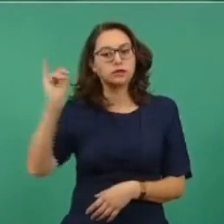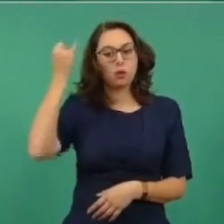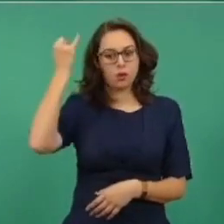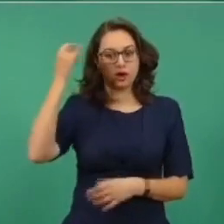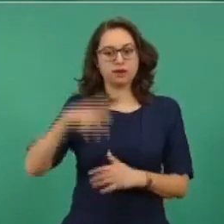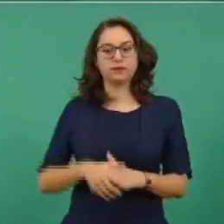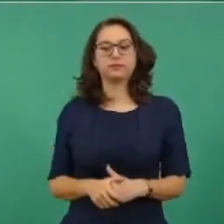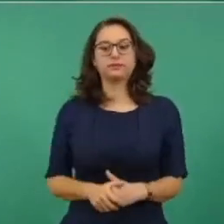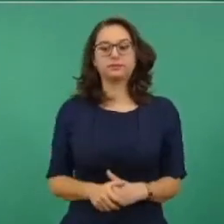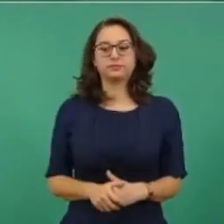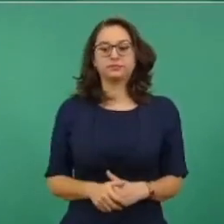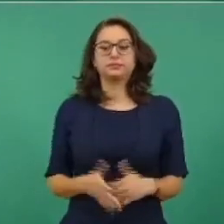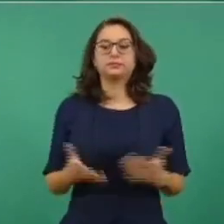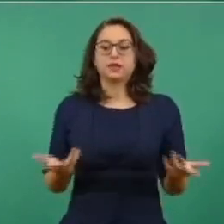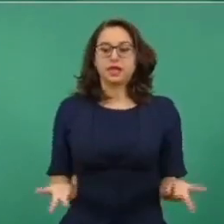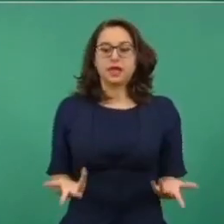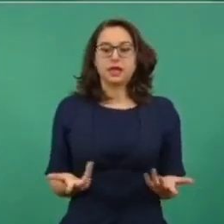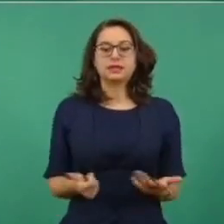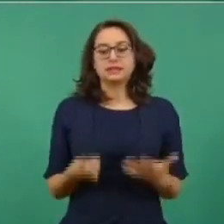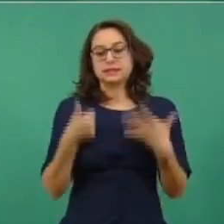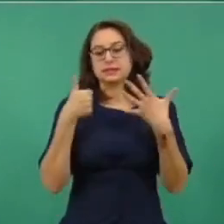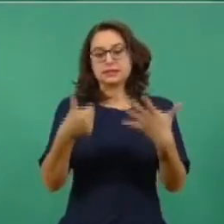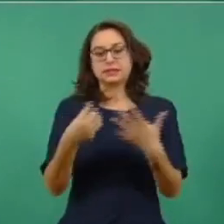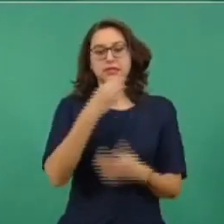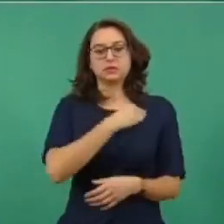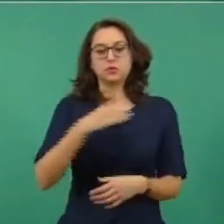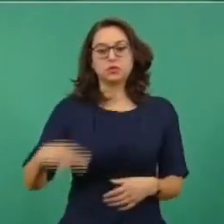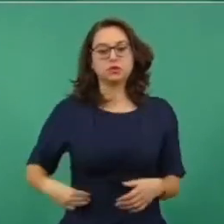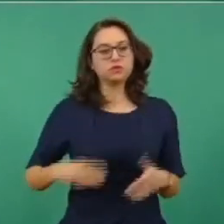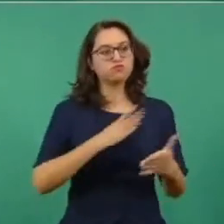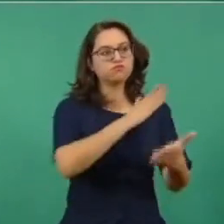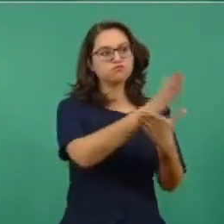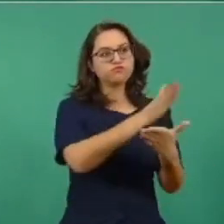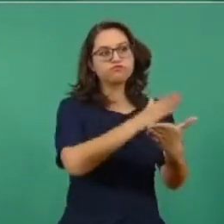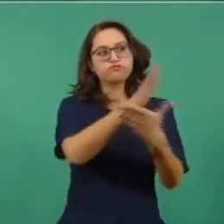recorrer 6 municipios.